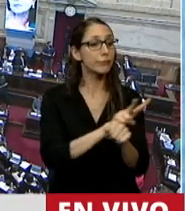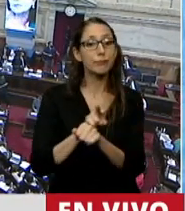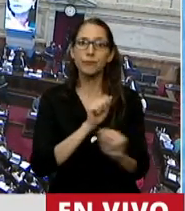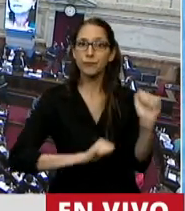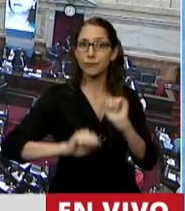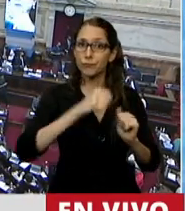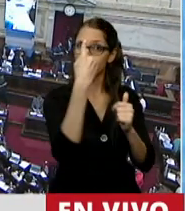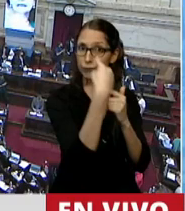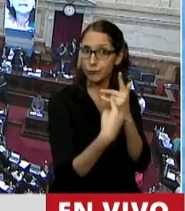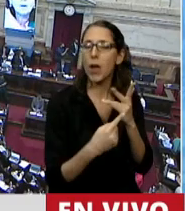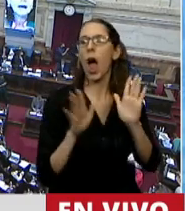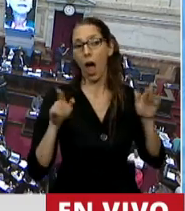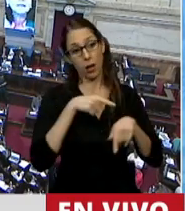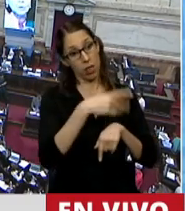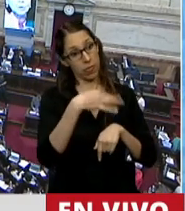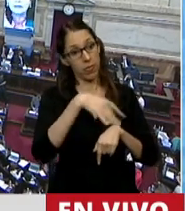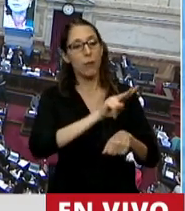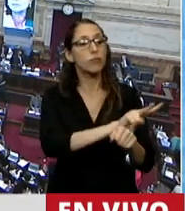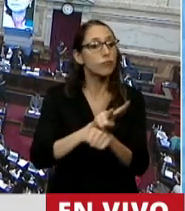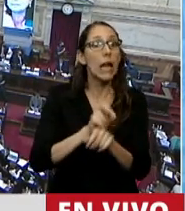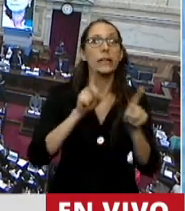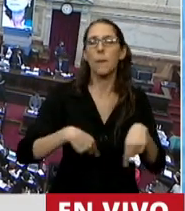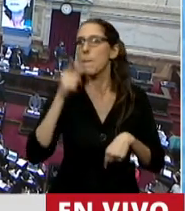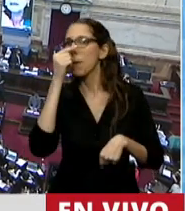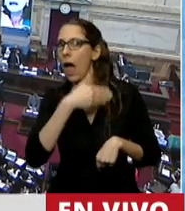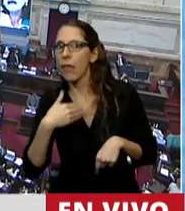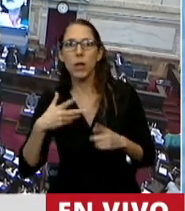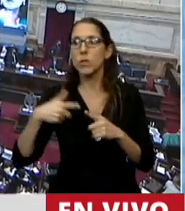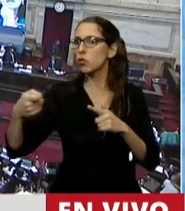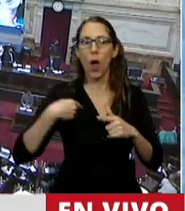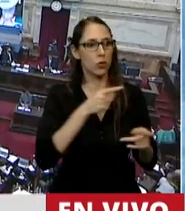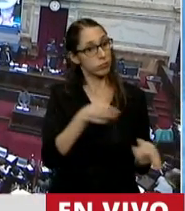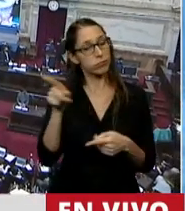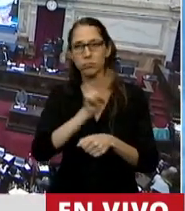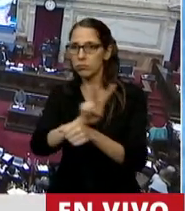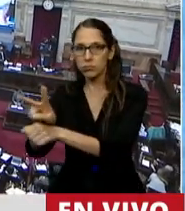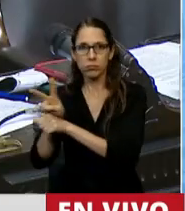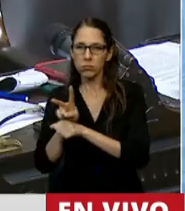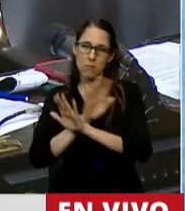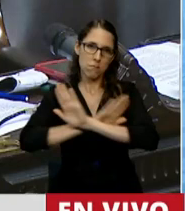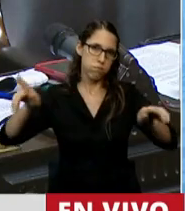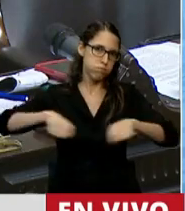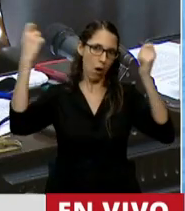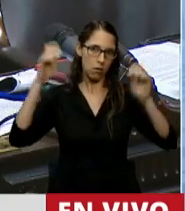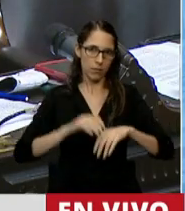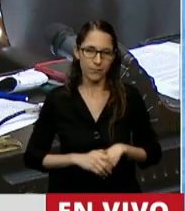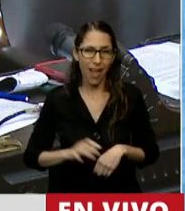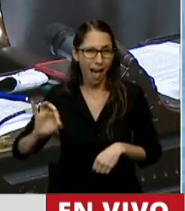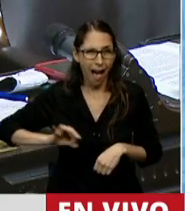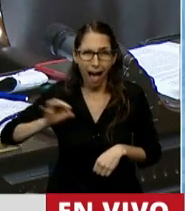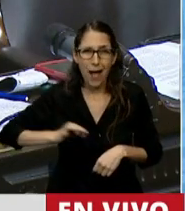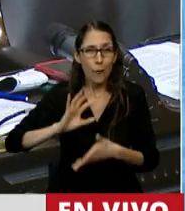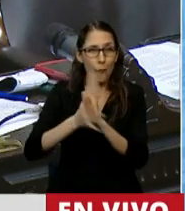la responsabilidad de cuidar hijos, padres, suegros. Años de lucha para romper paradigmas,